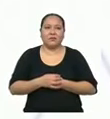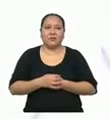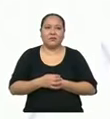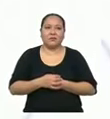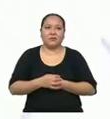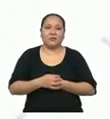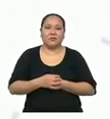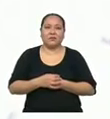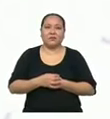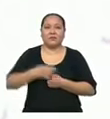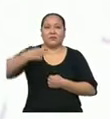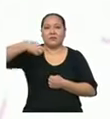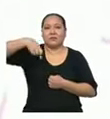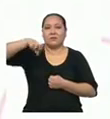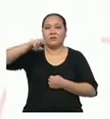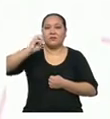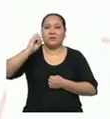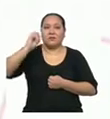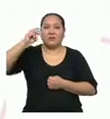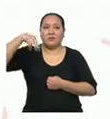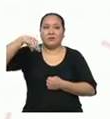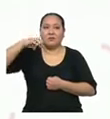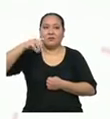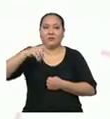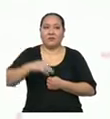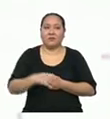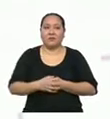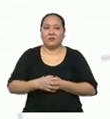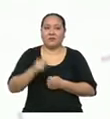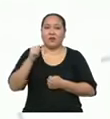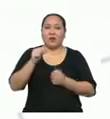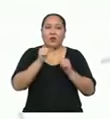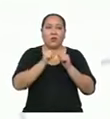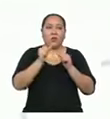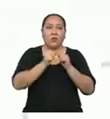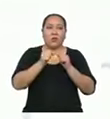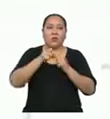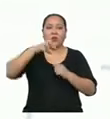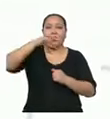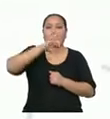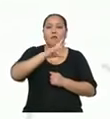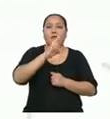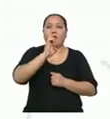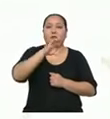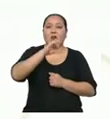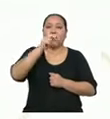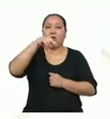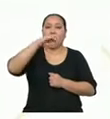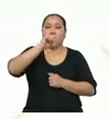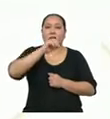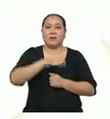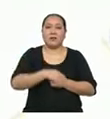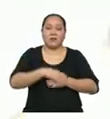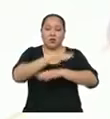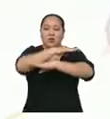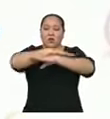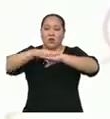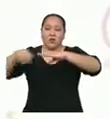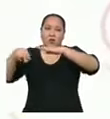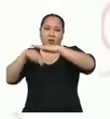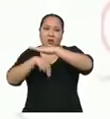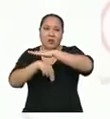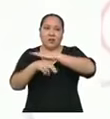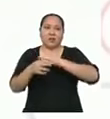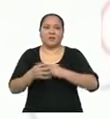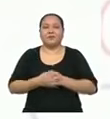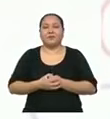El promedio o media aritmética. El dato se multiplica por la frecuencia y el resultado se divide entre n, que es el total